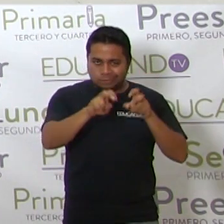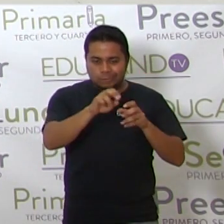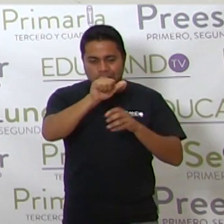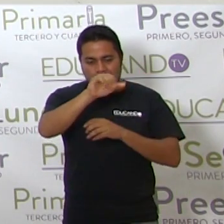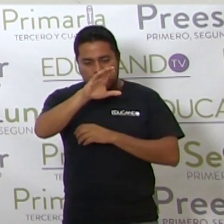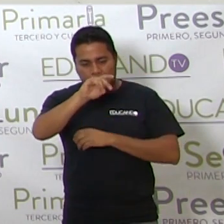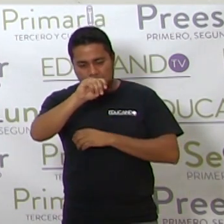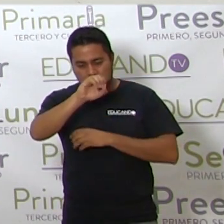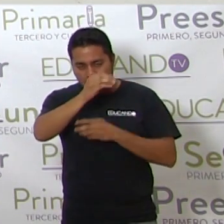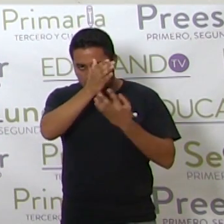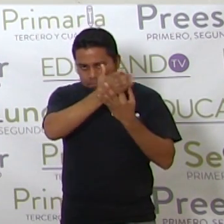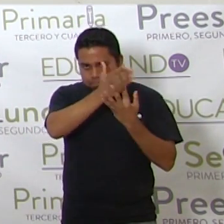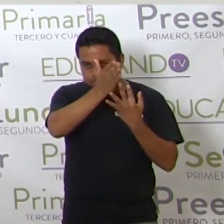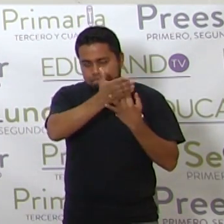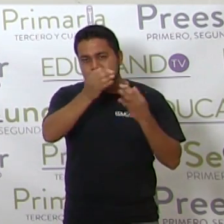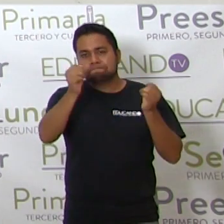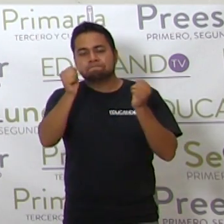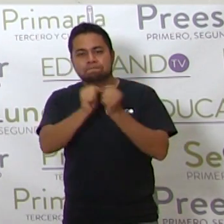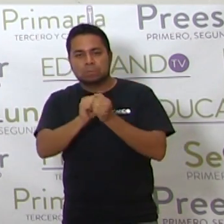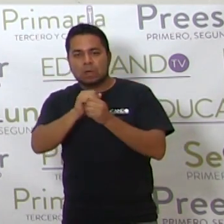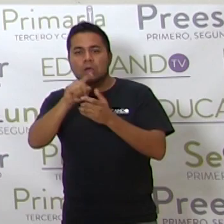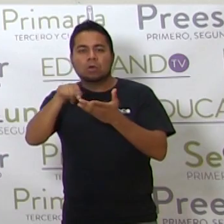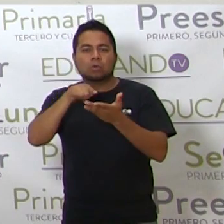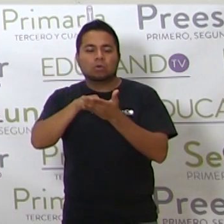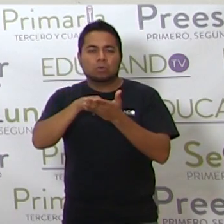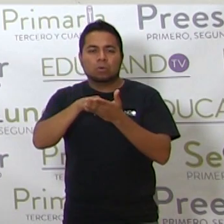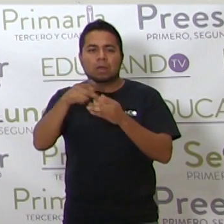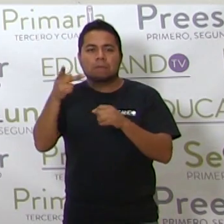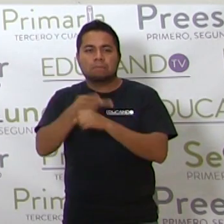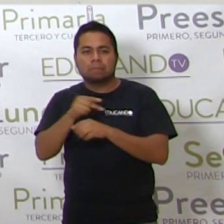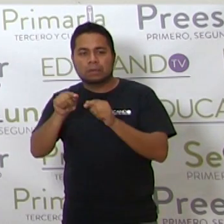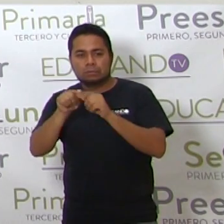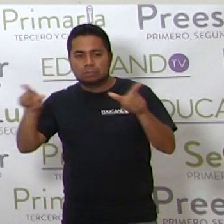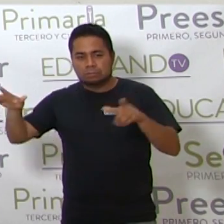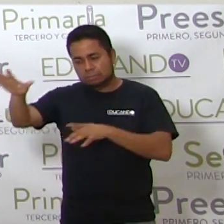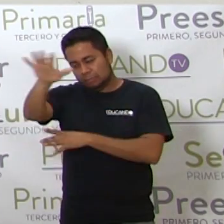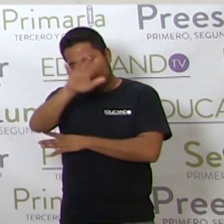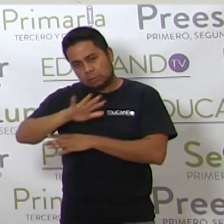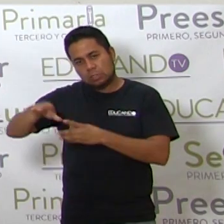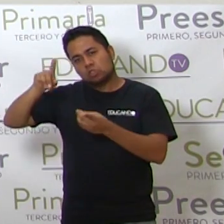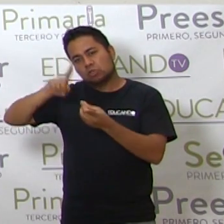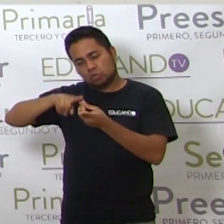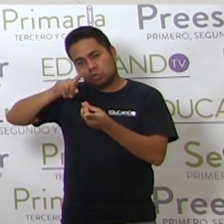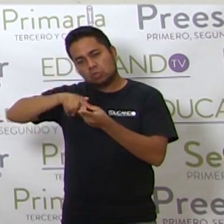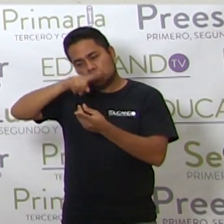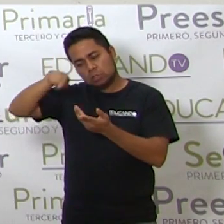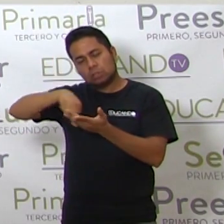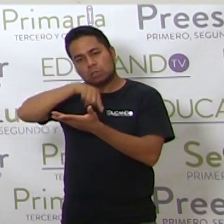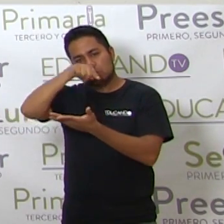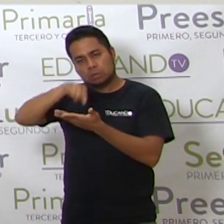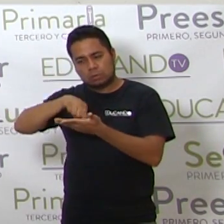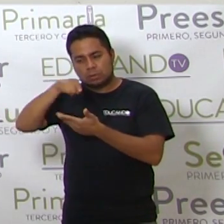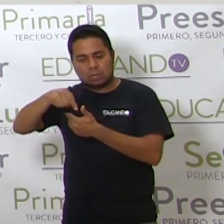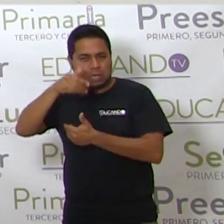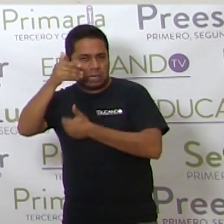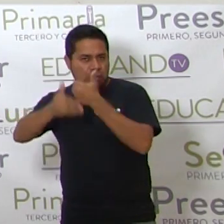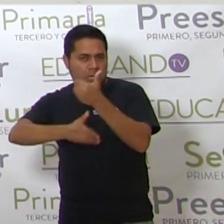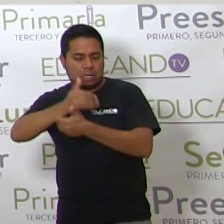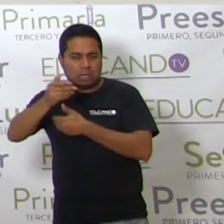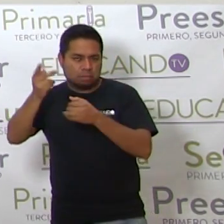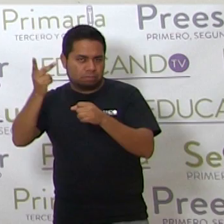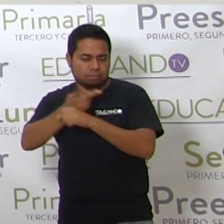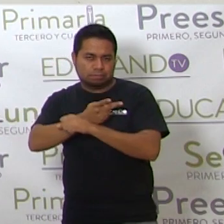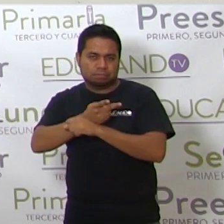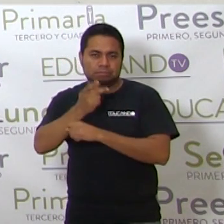actos bien con lo que son descripciones e identificación de lugares donde se van a desarrollar